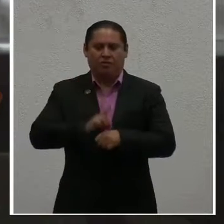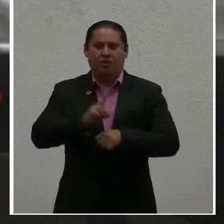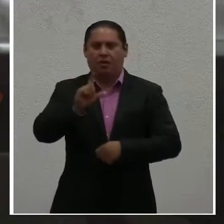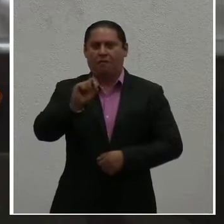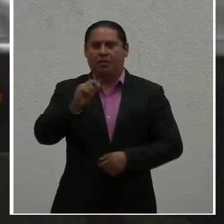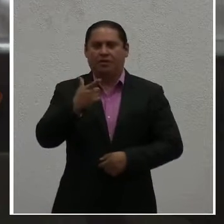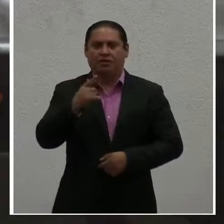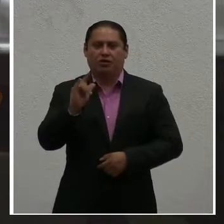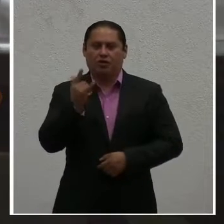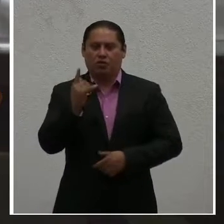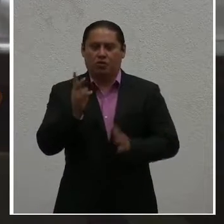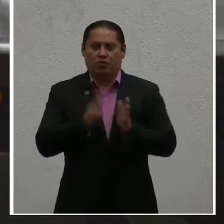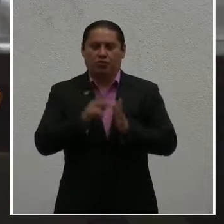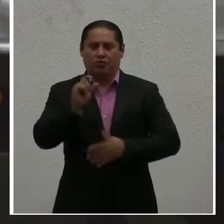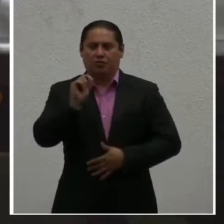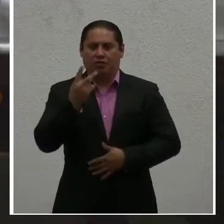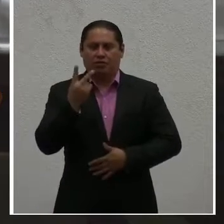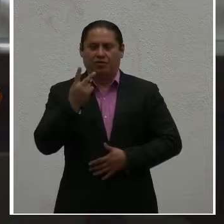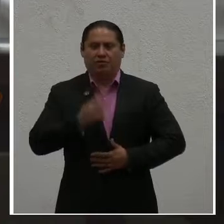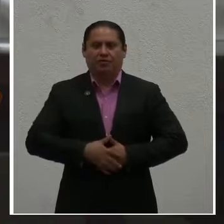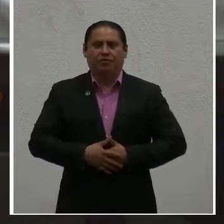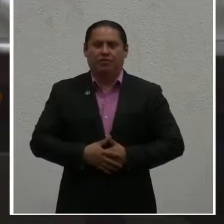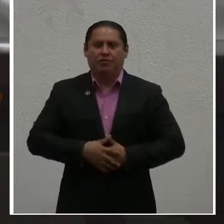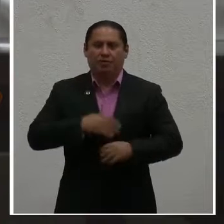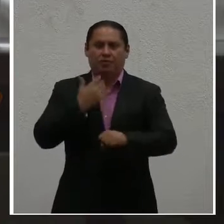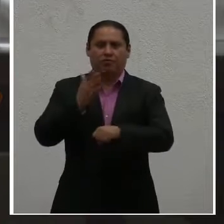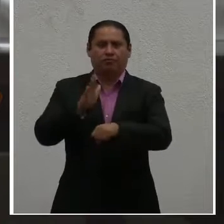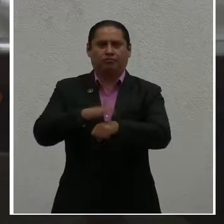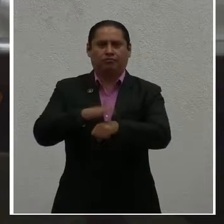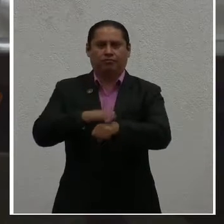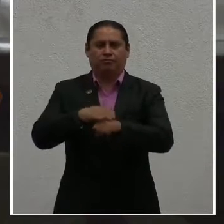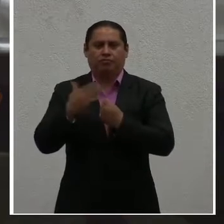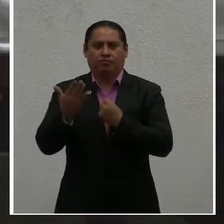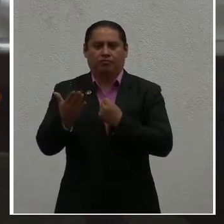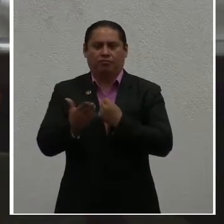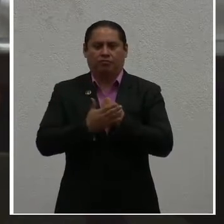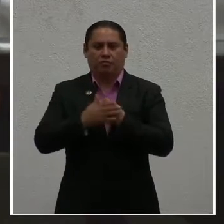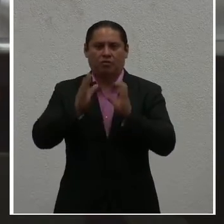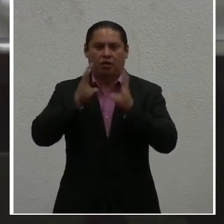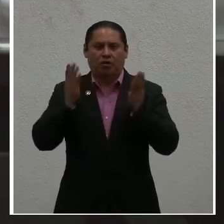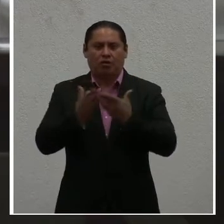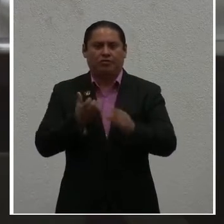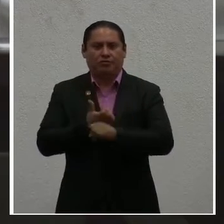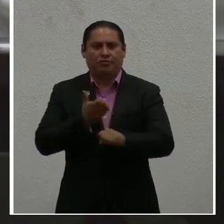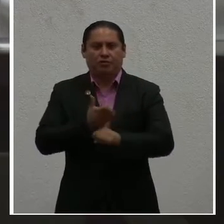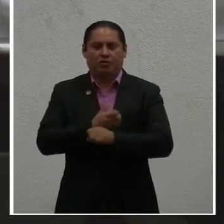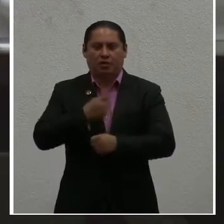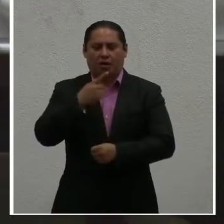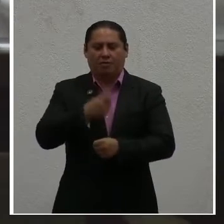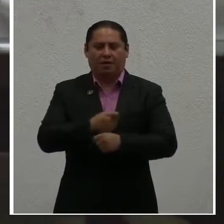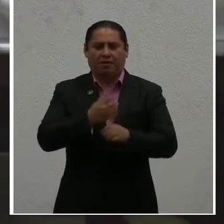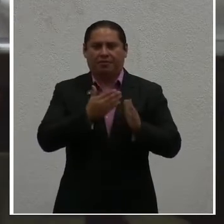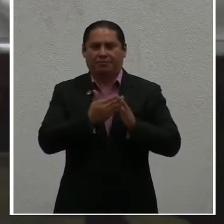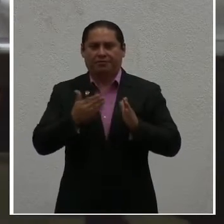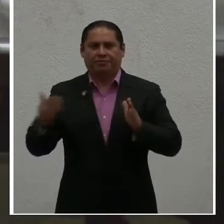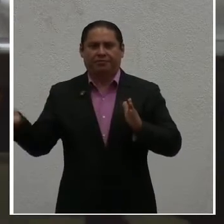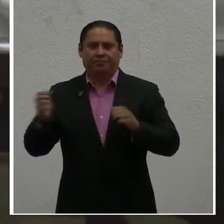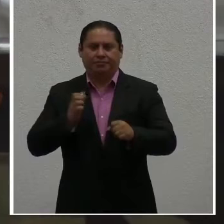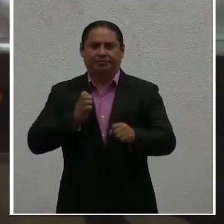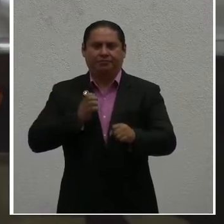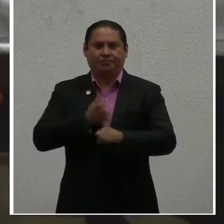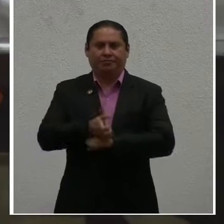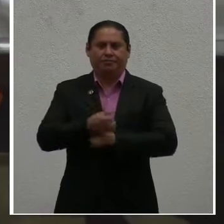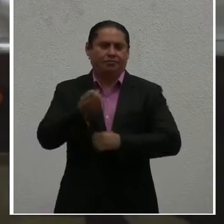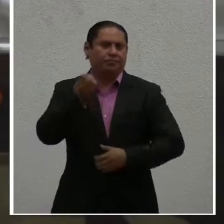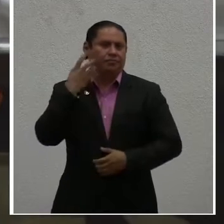27 de julio del presente año, convocó al Pleno del Congreso del Estado a su primer periodo extraordinario de